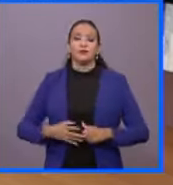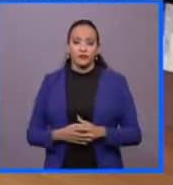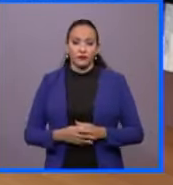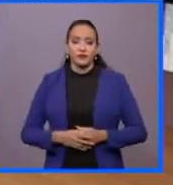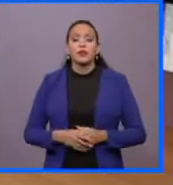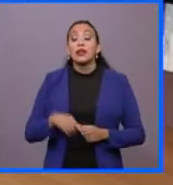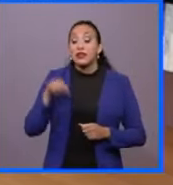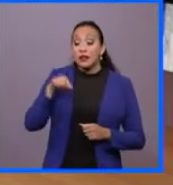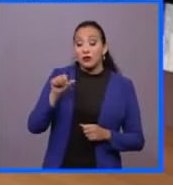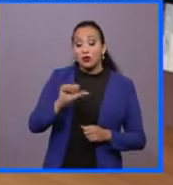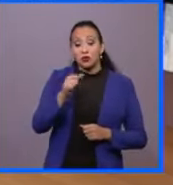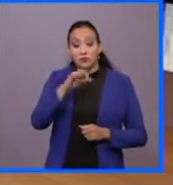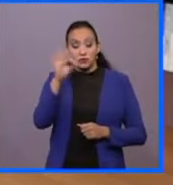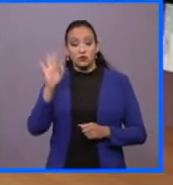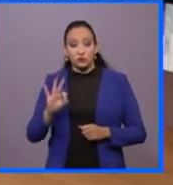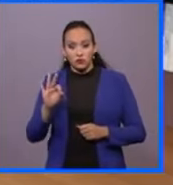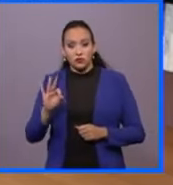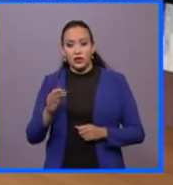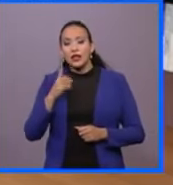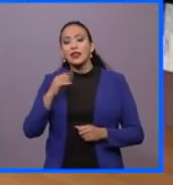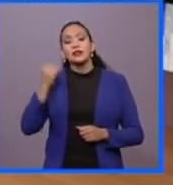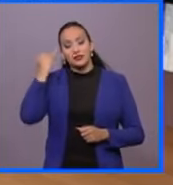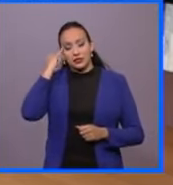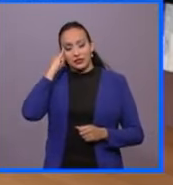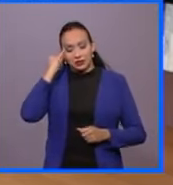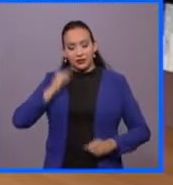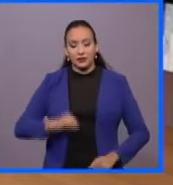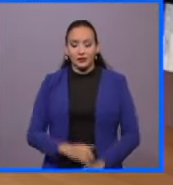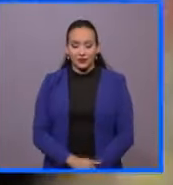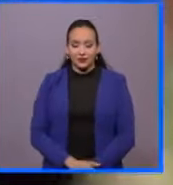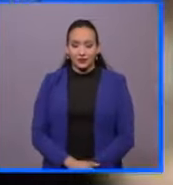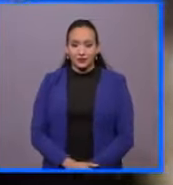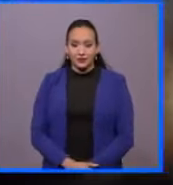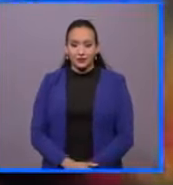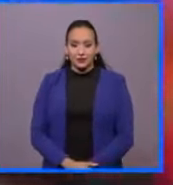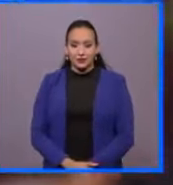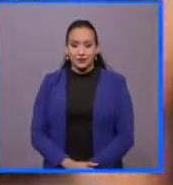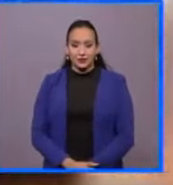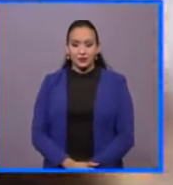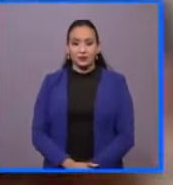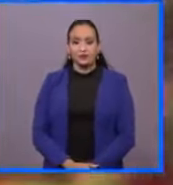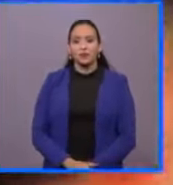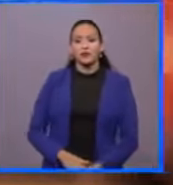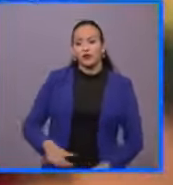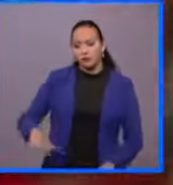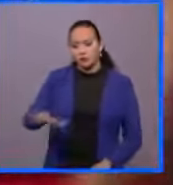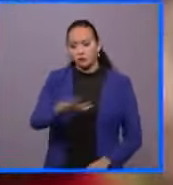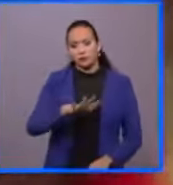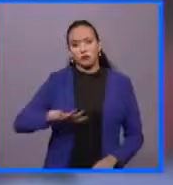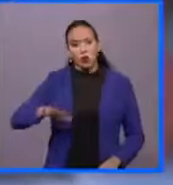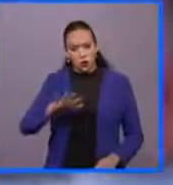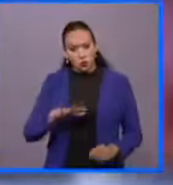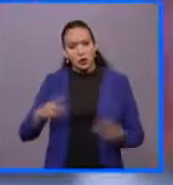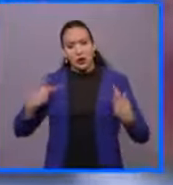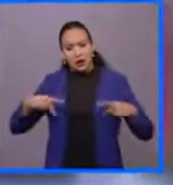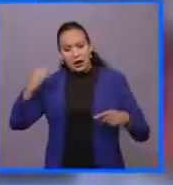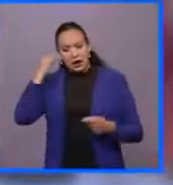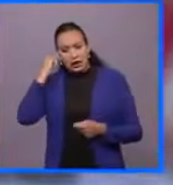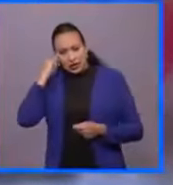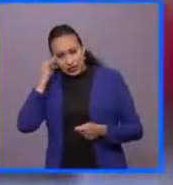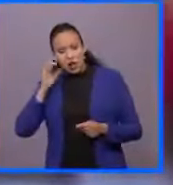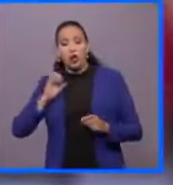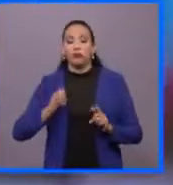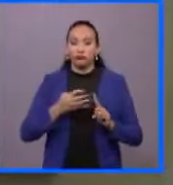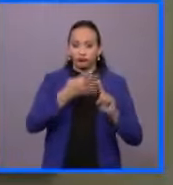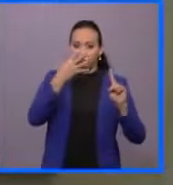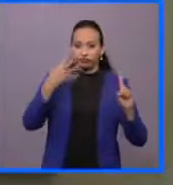De ellas, el 11% se considera indígena. Las poblaciones indígenas y afromexicanas